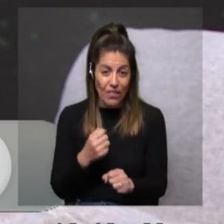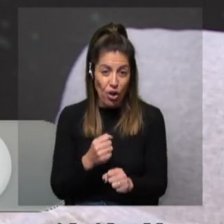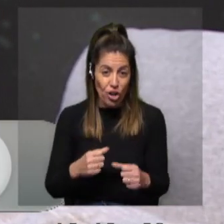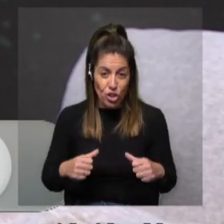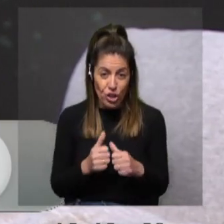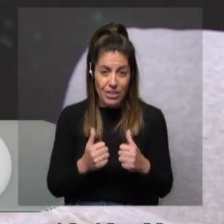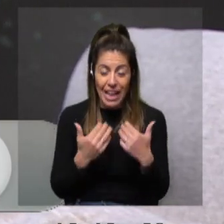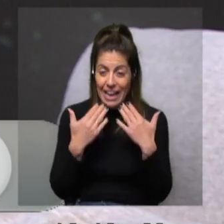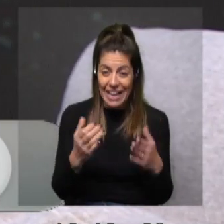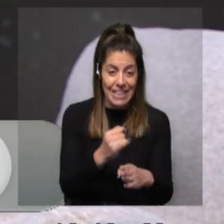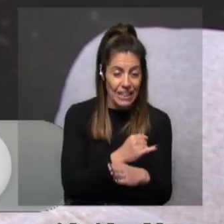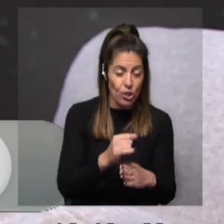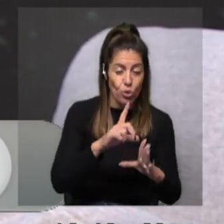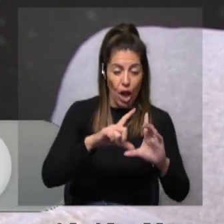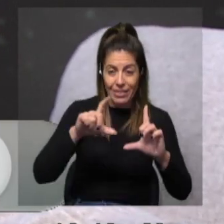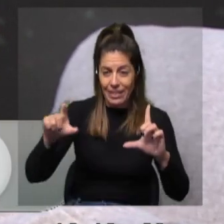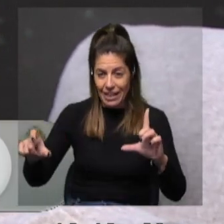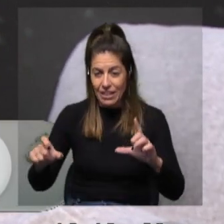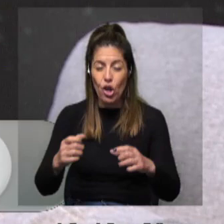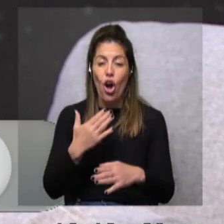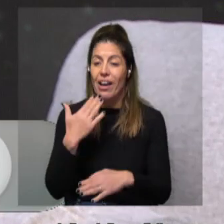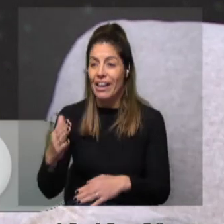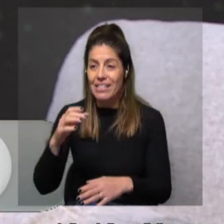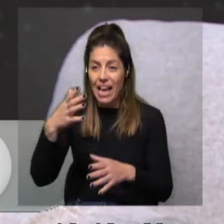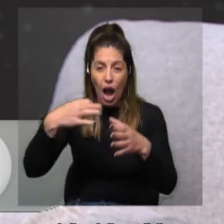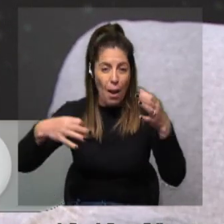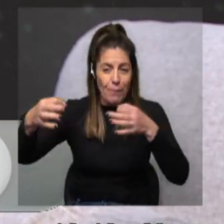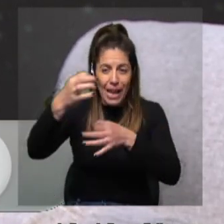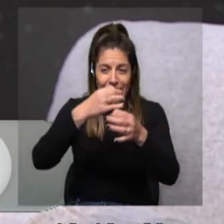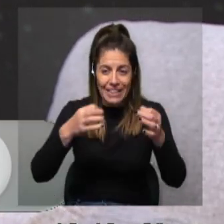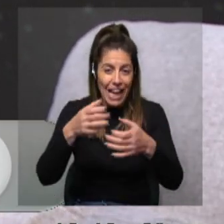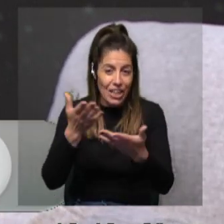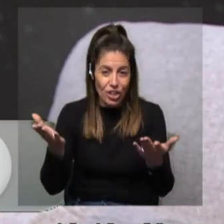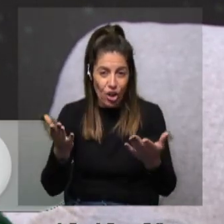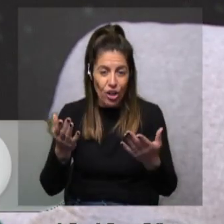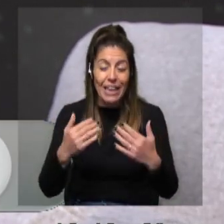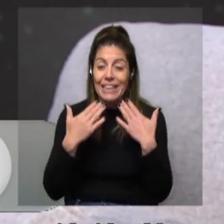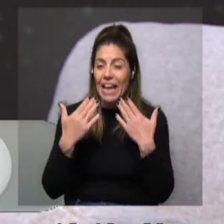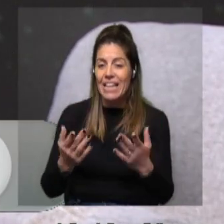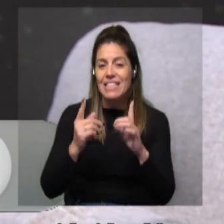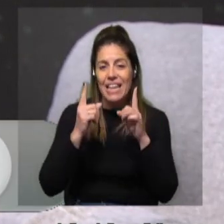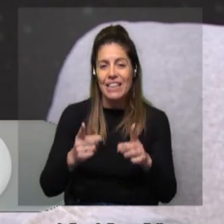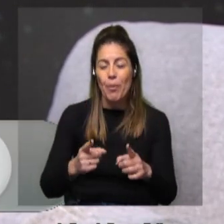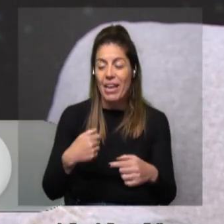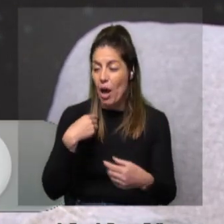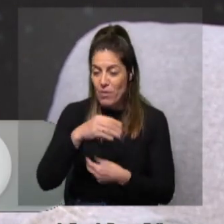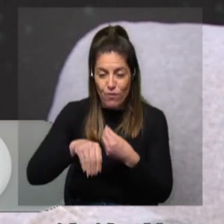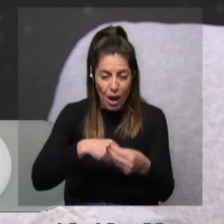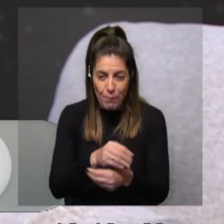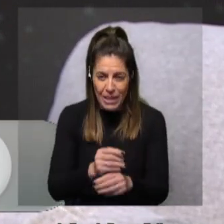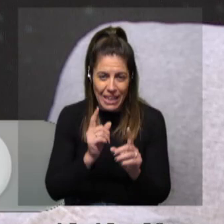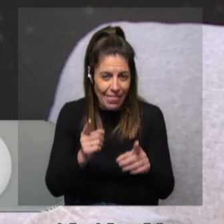Gracias al Instituto Antártico, al Planetario, sin ellos esto no se podría haber hecho. Y agradecer a mi familia,